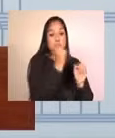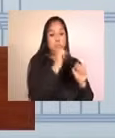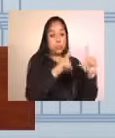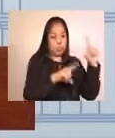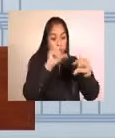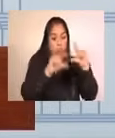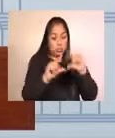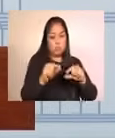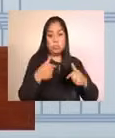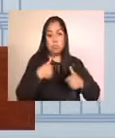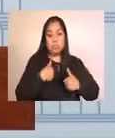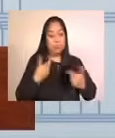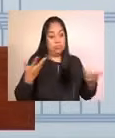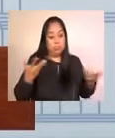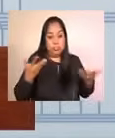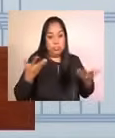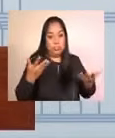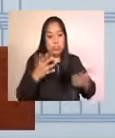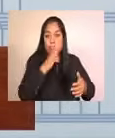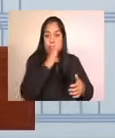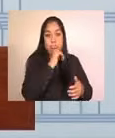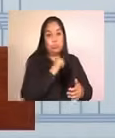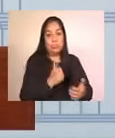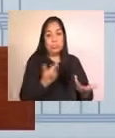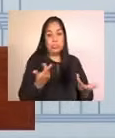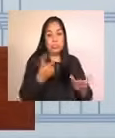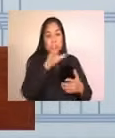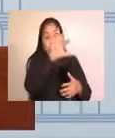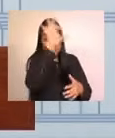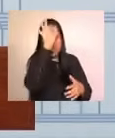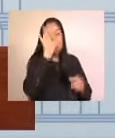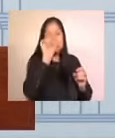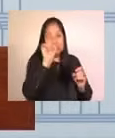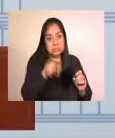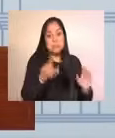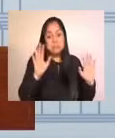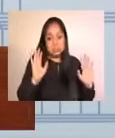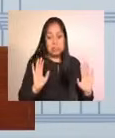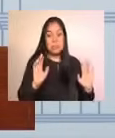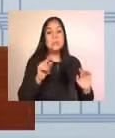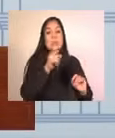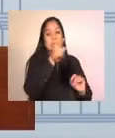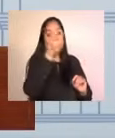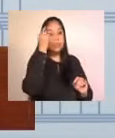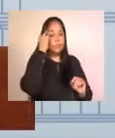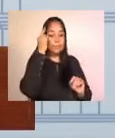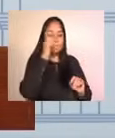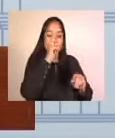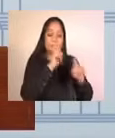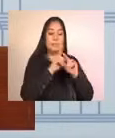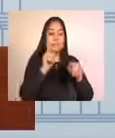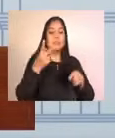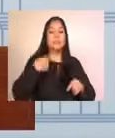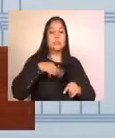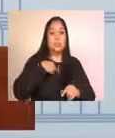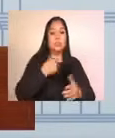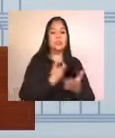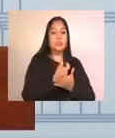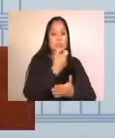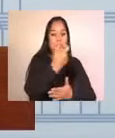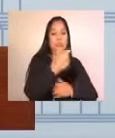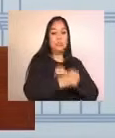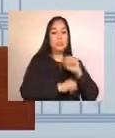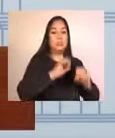tenemos ningún elemento para no tomarlos en consideración. Tome usted en cuenta que nosotros compramos